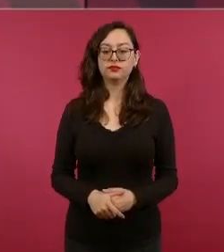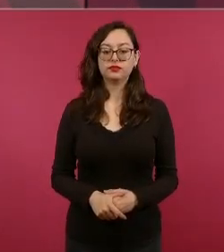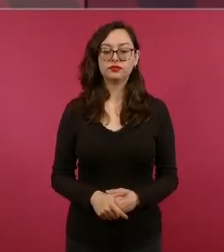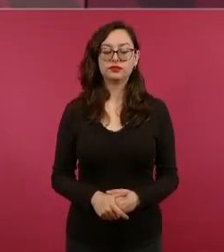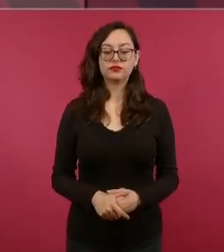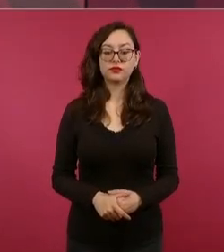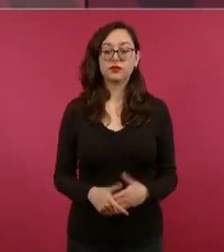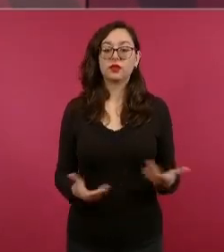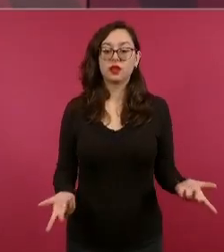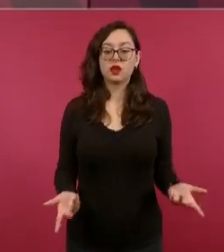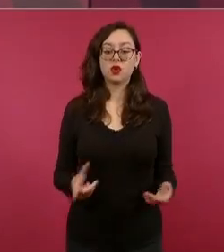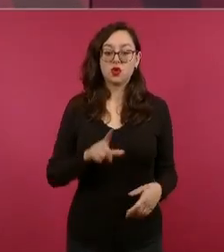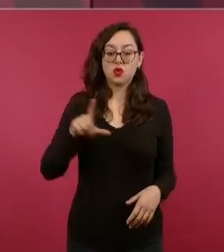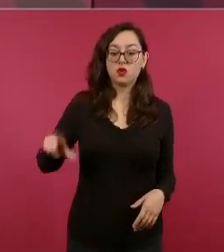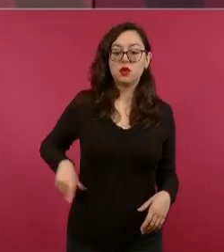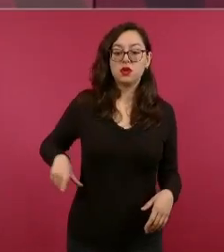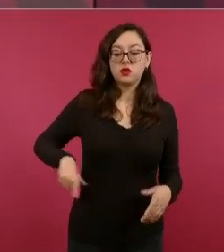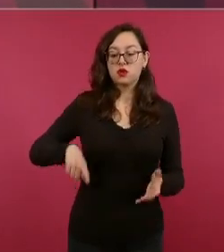ahorrando